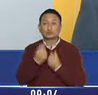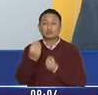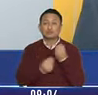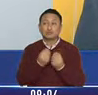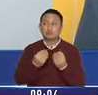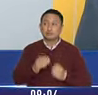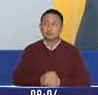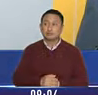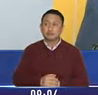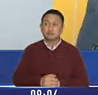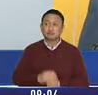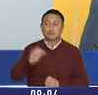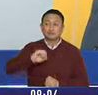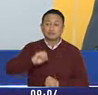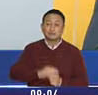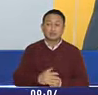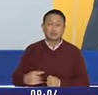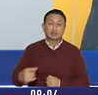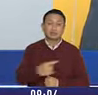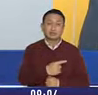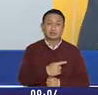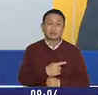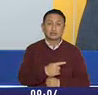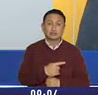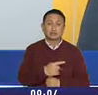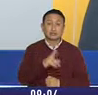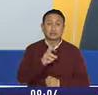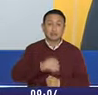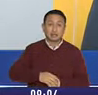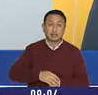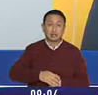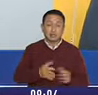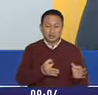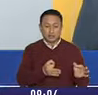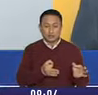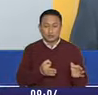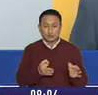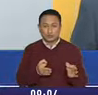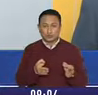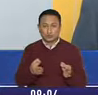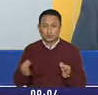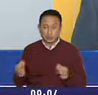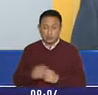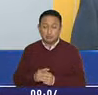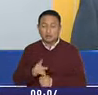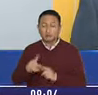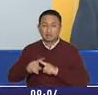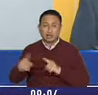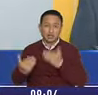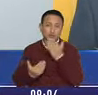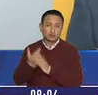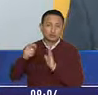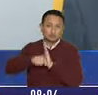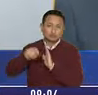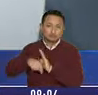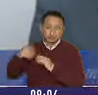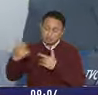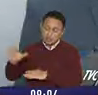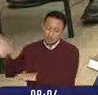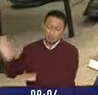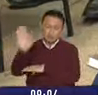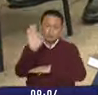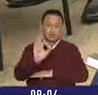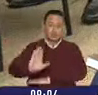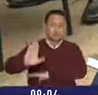es tal vez retrasar un poco el asunto, pero más temprano que tarde el nuevo procurador tendrá que ser